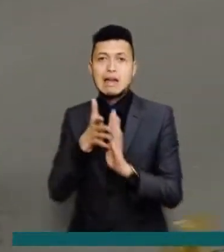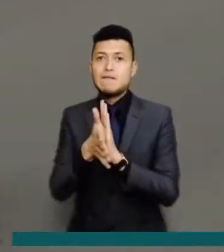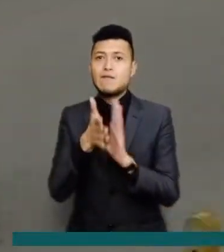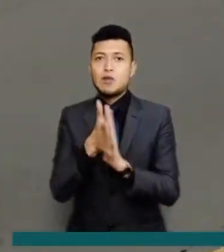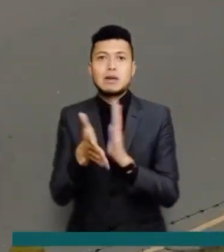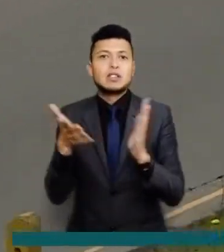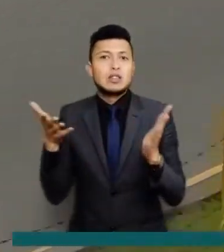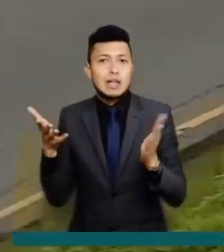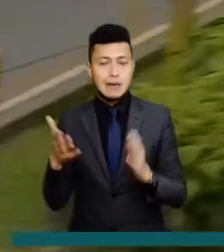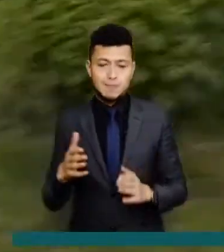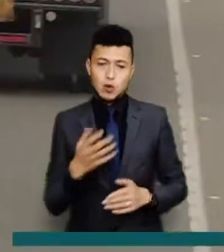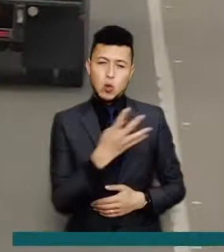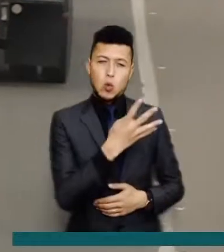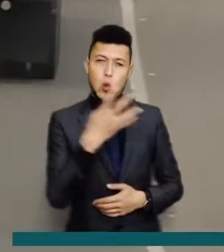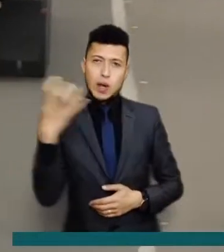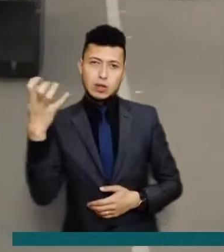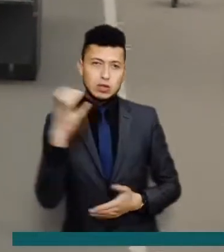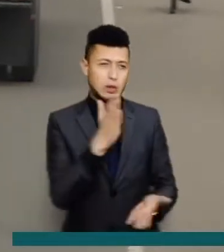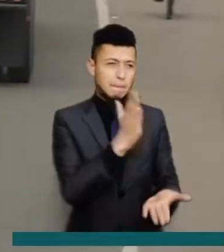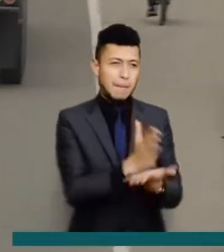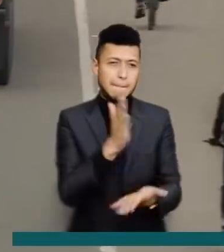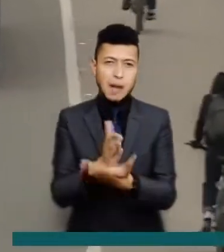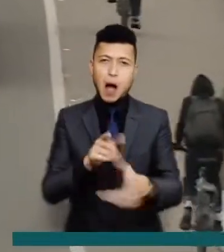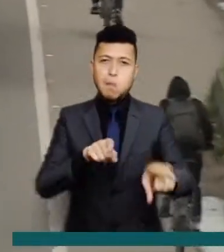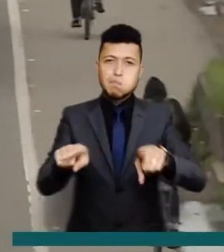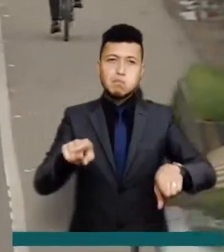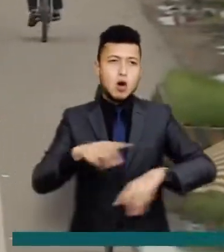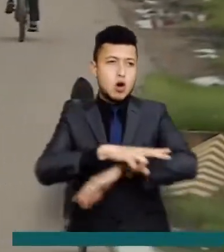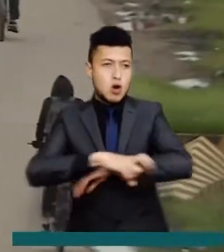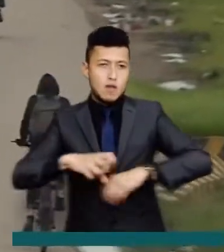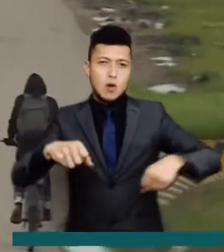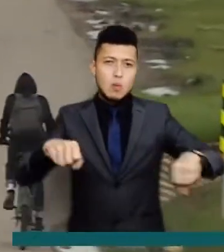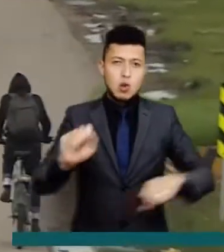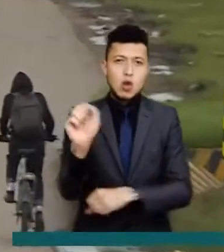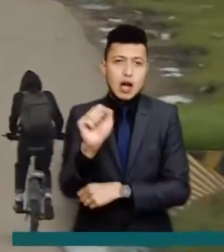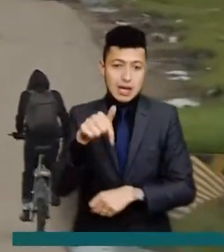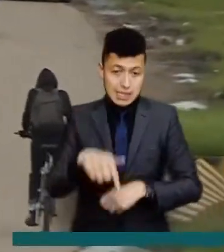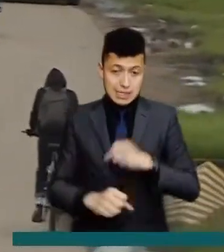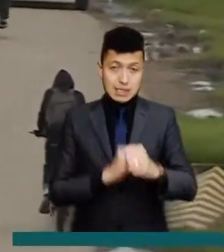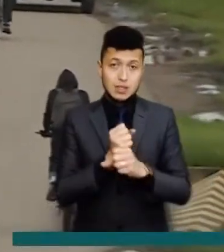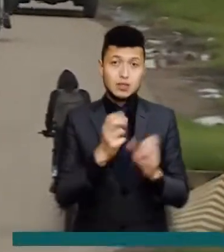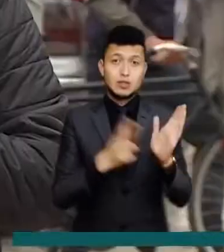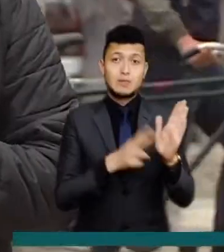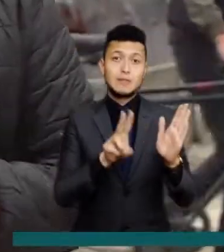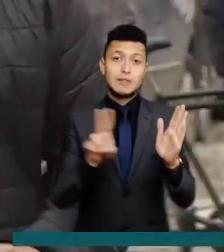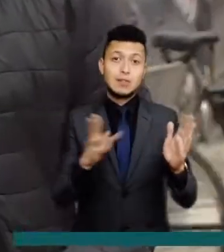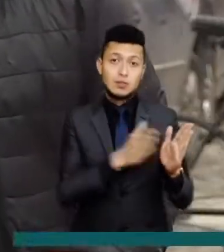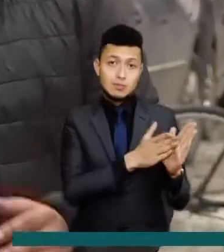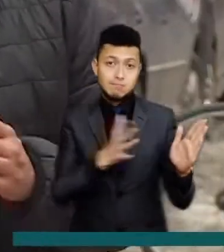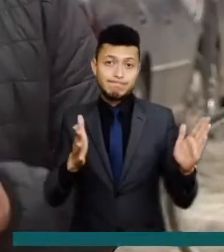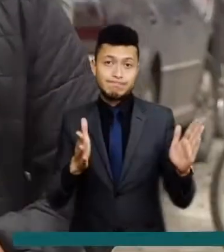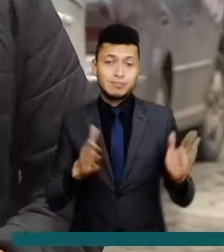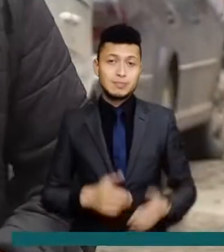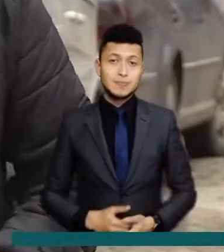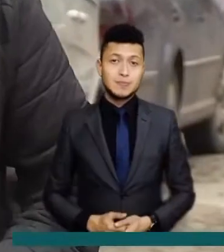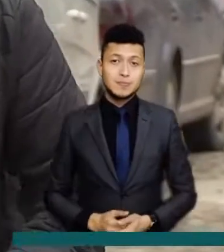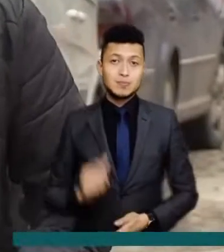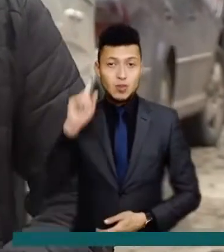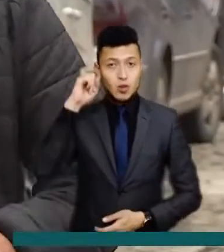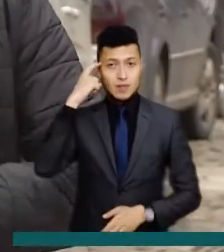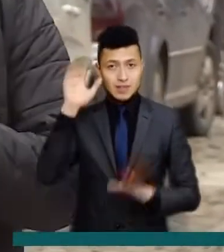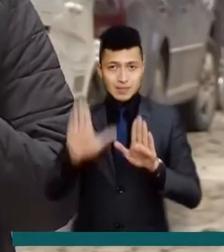se han registrado cerca de 400 casos de este tipo de delito en 2022. Según la